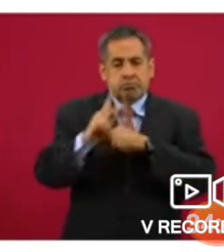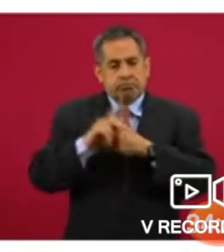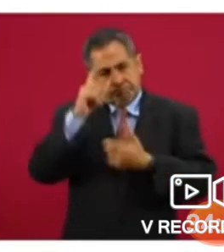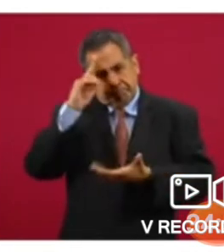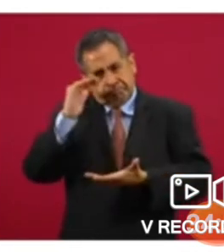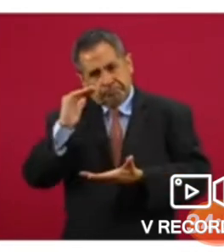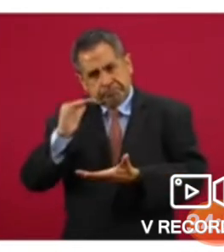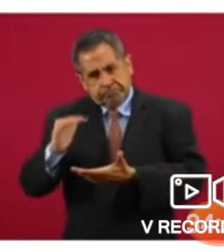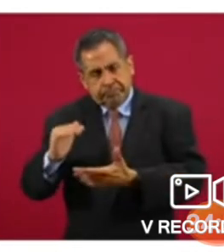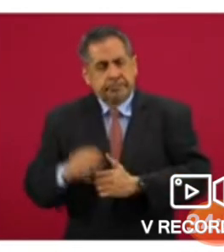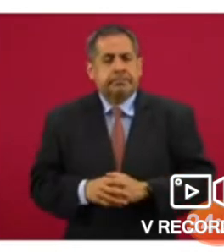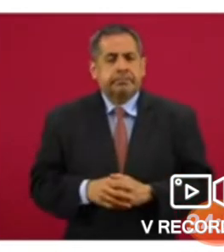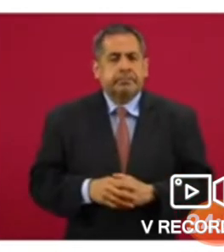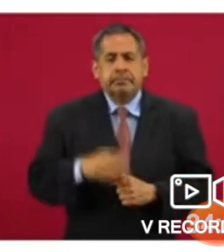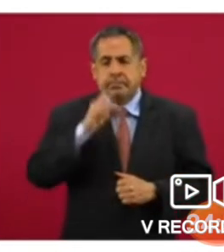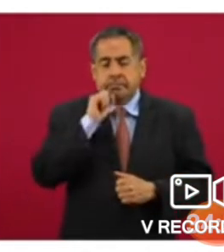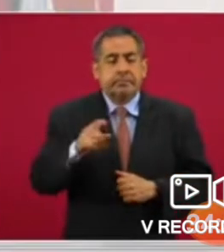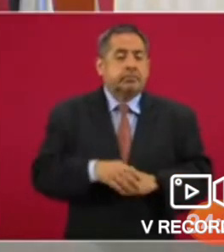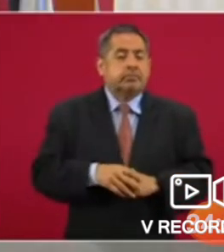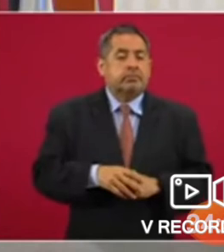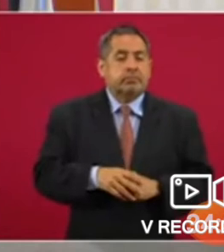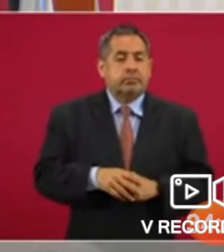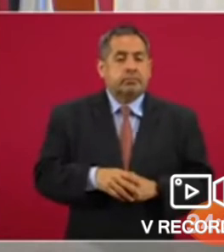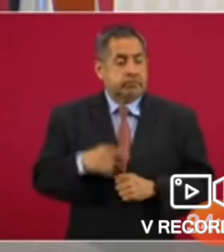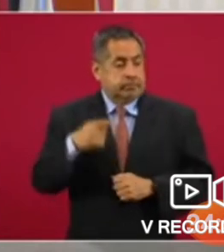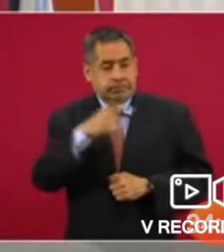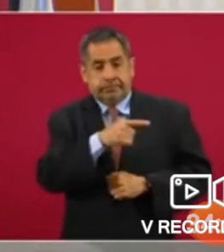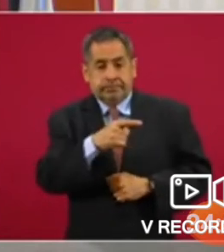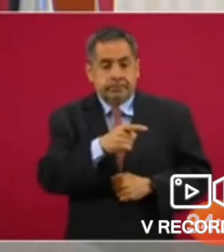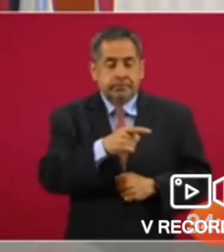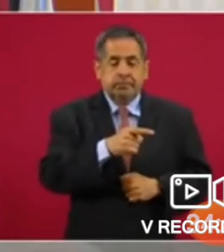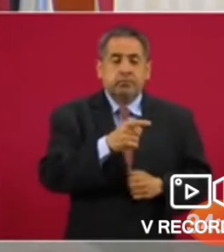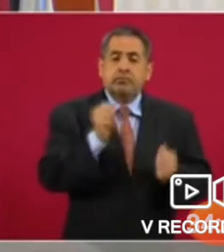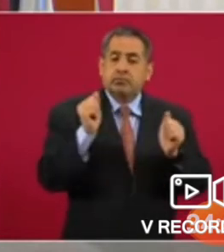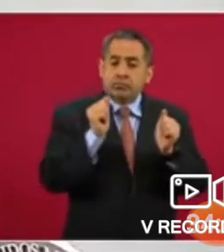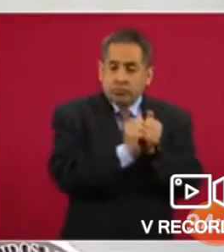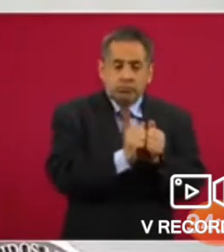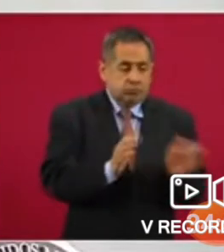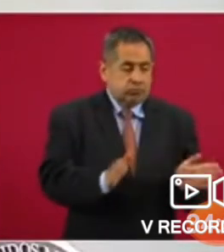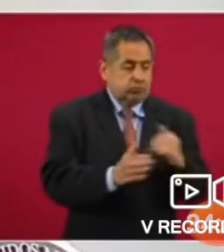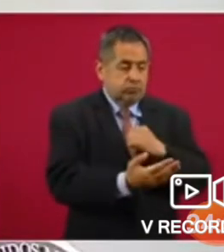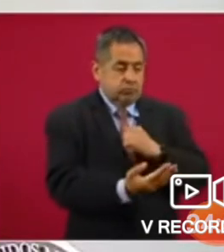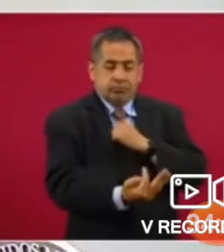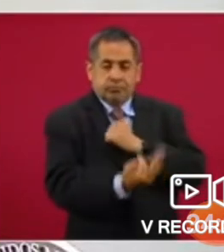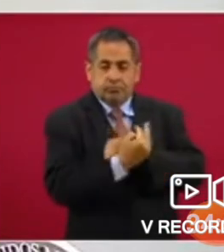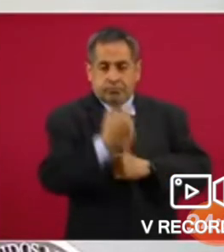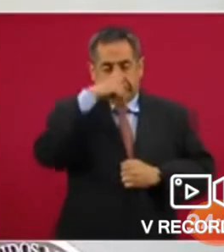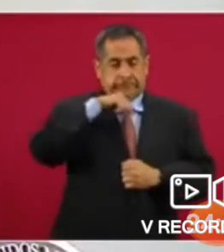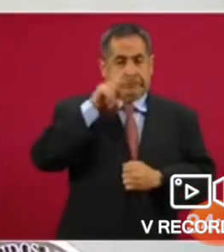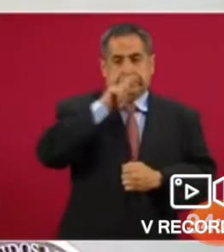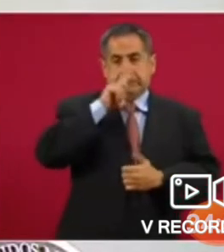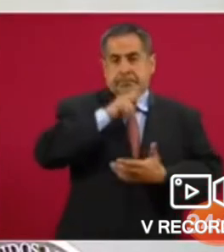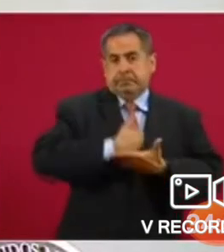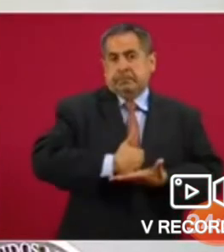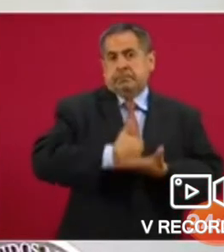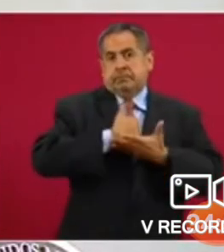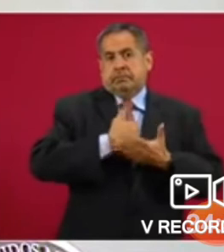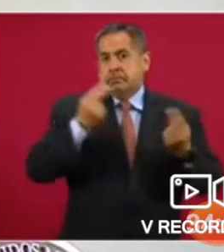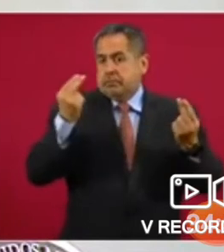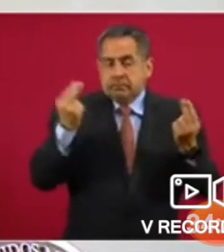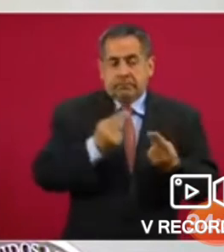baja. Y en el último indicador es el de camas destinadas a personas con infección respiratoria grave que